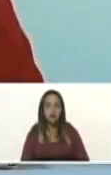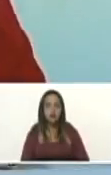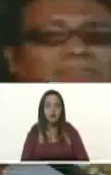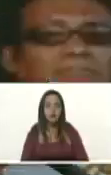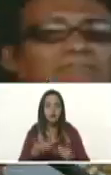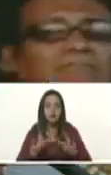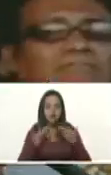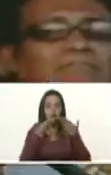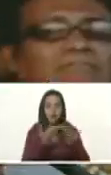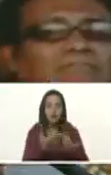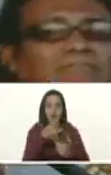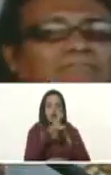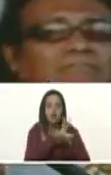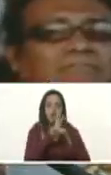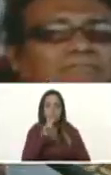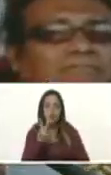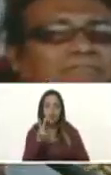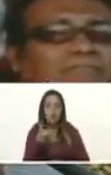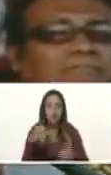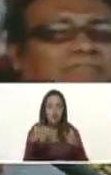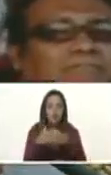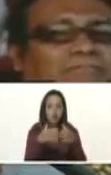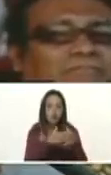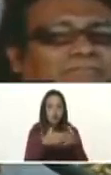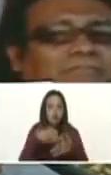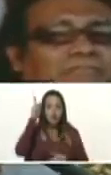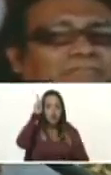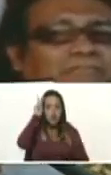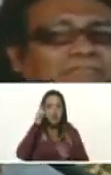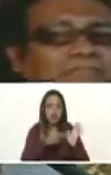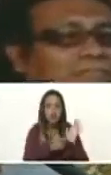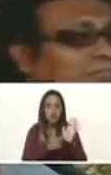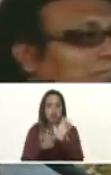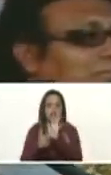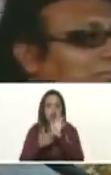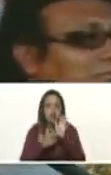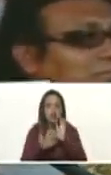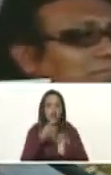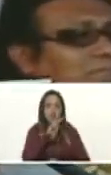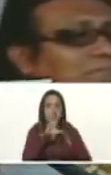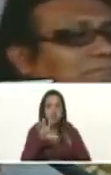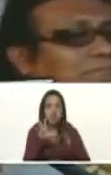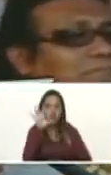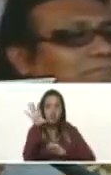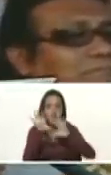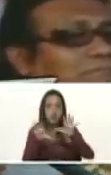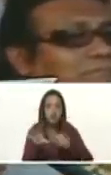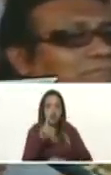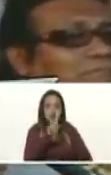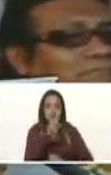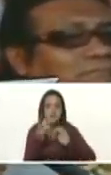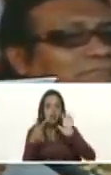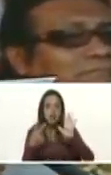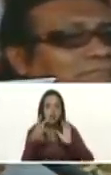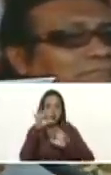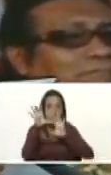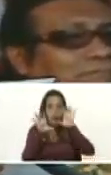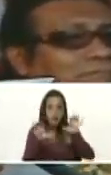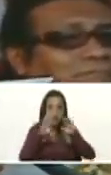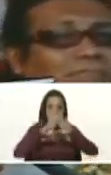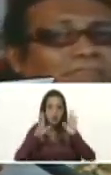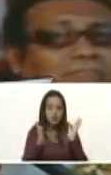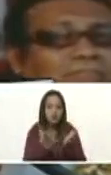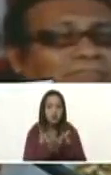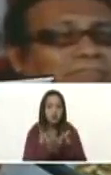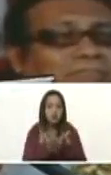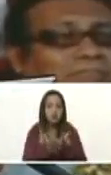Reciba de las 32 organizaciones indígenas que representan a 25 pueblos y 17 países del mundo